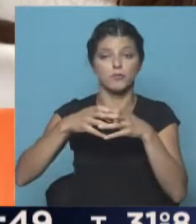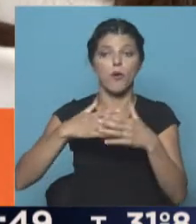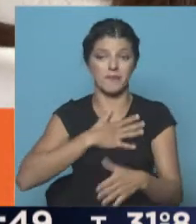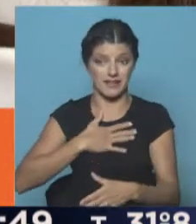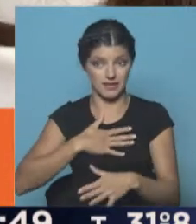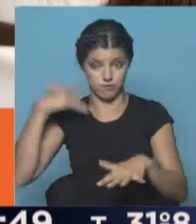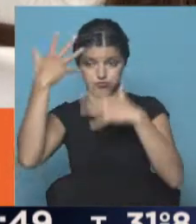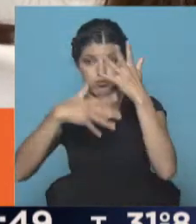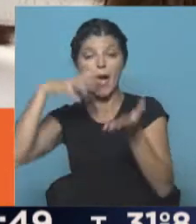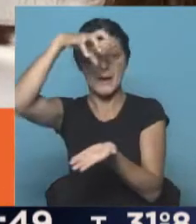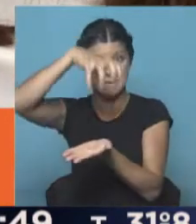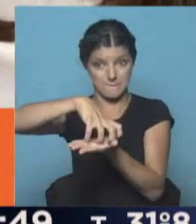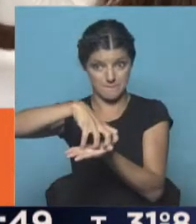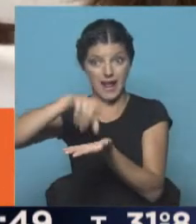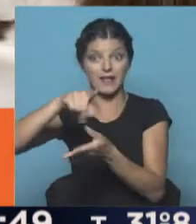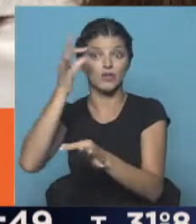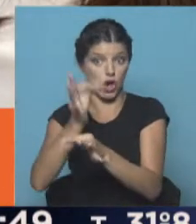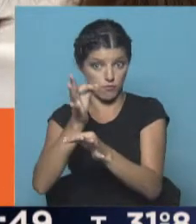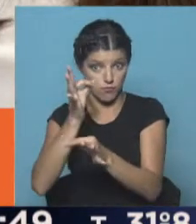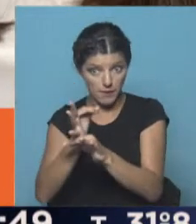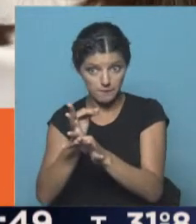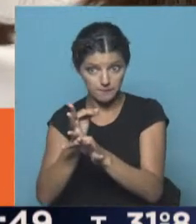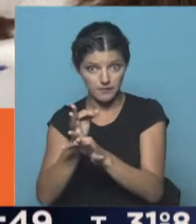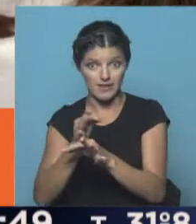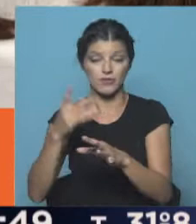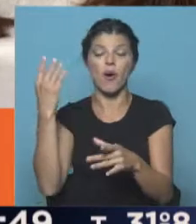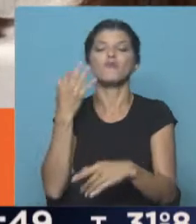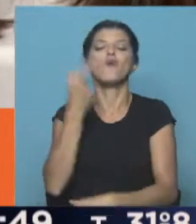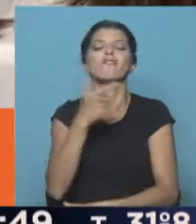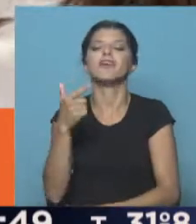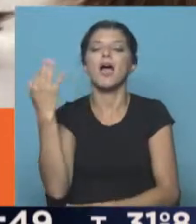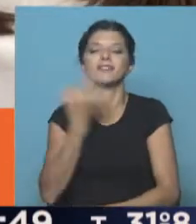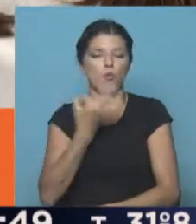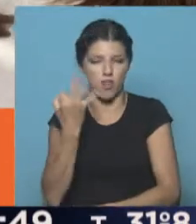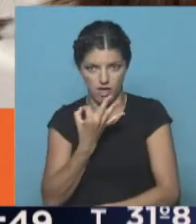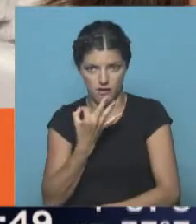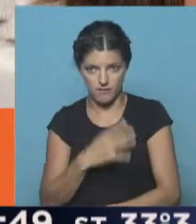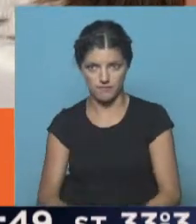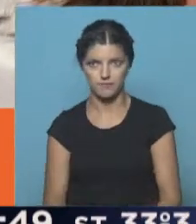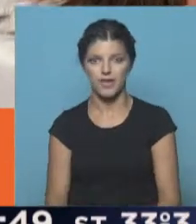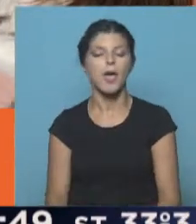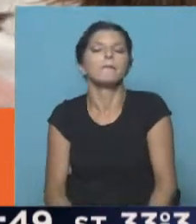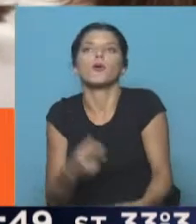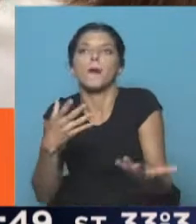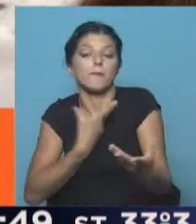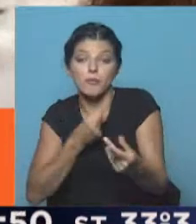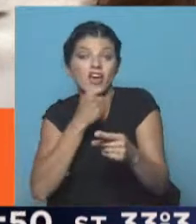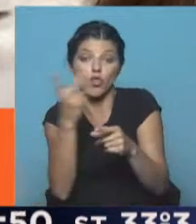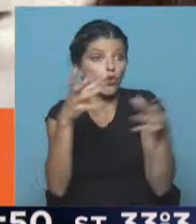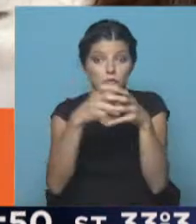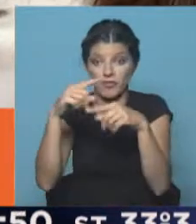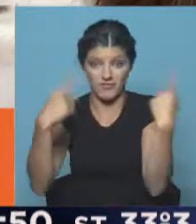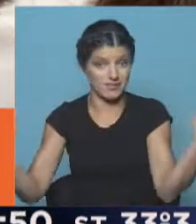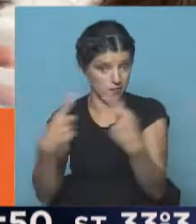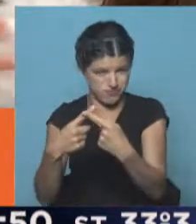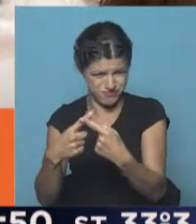de San Martín estuvo desprotegido, no contra Delcy, sino que se enfrentaran los grupos. Uh-huh. No hay que, o sea, la situación fue